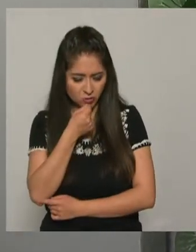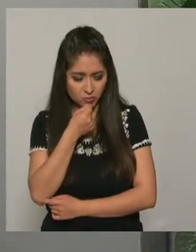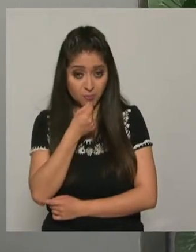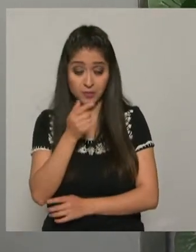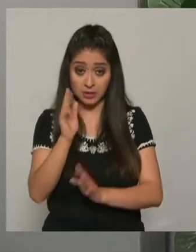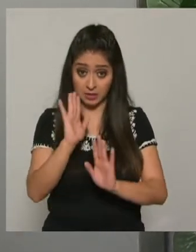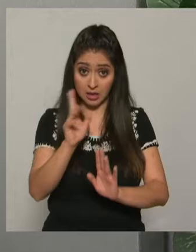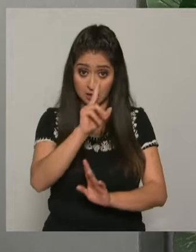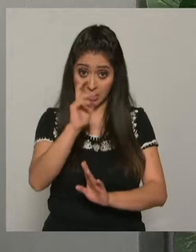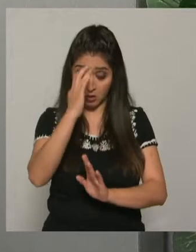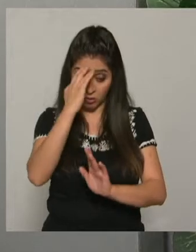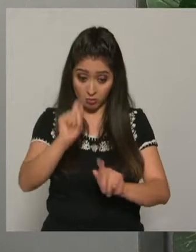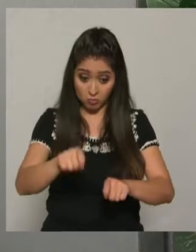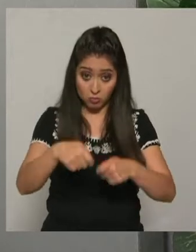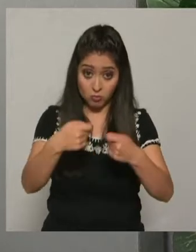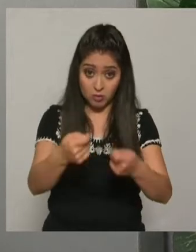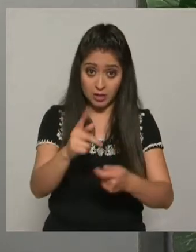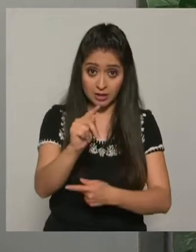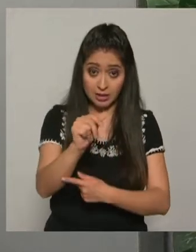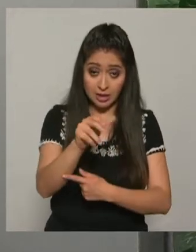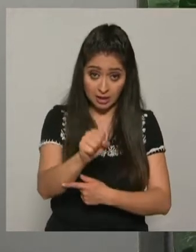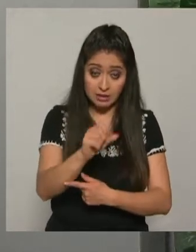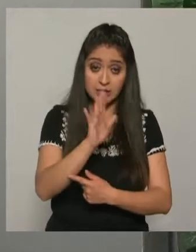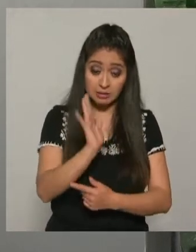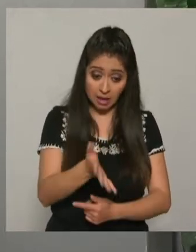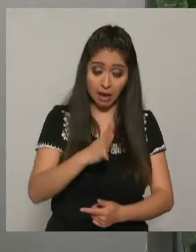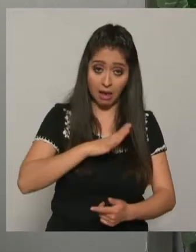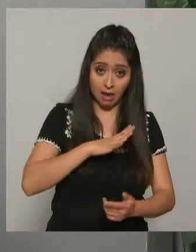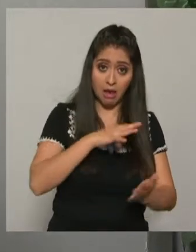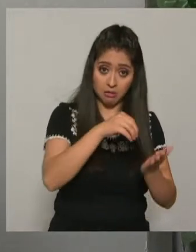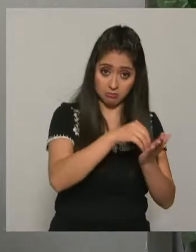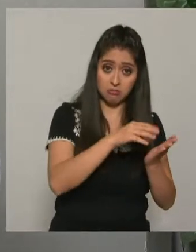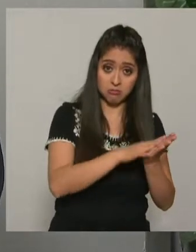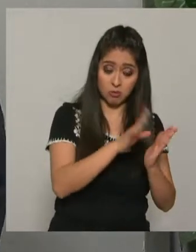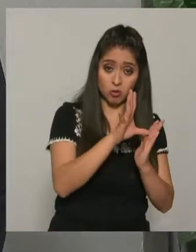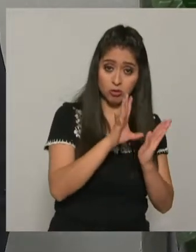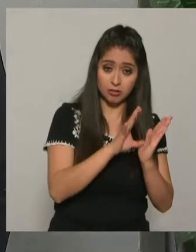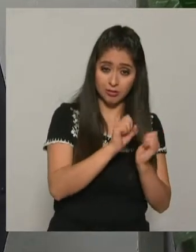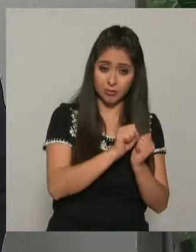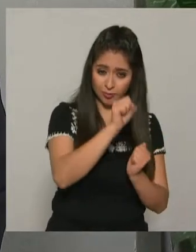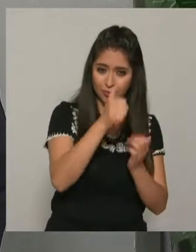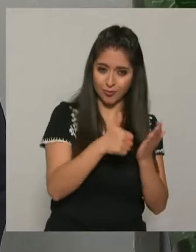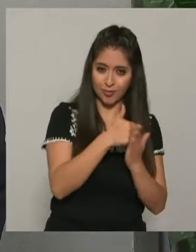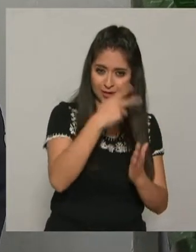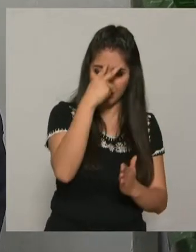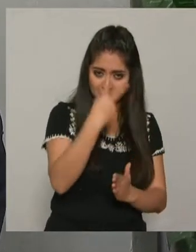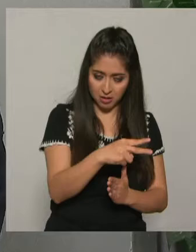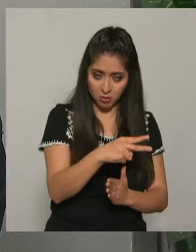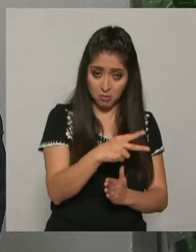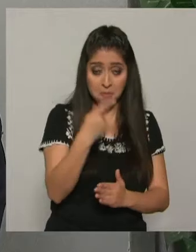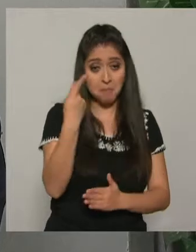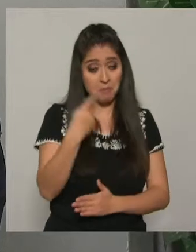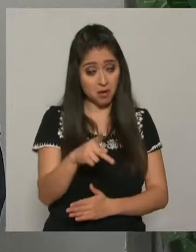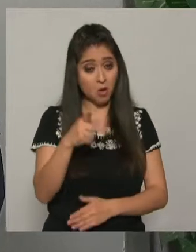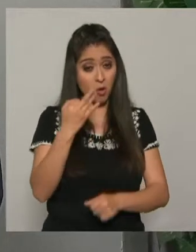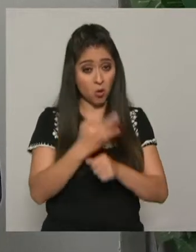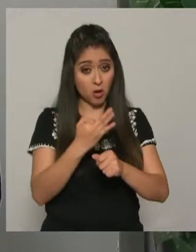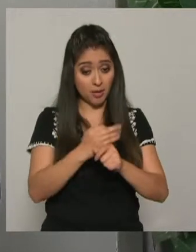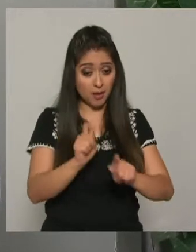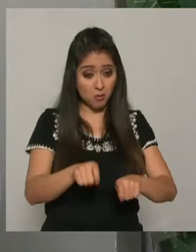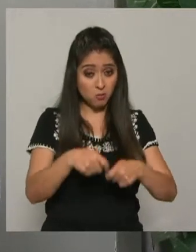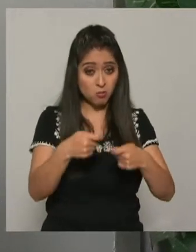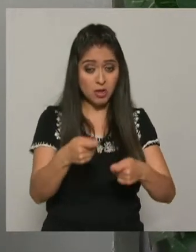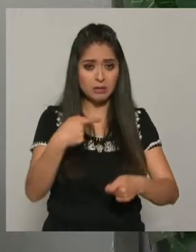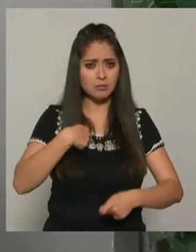de las identidades trans infantiles ya existe en la Constitución de la Ciudad de México, salvo que actualmente para poder acceder al reconocimiento de